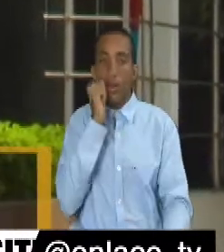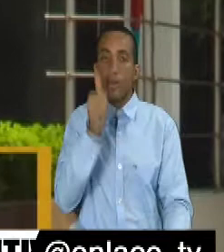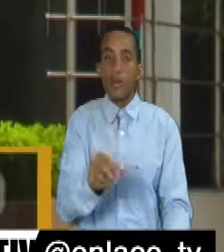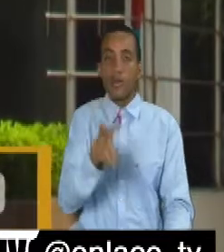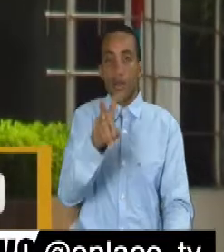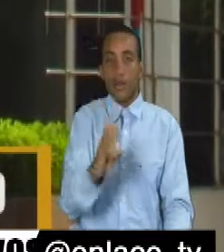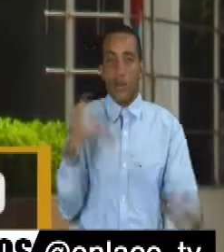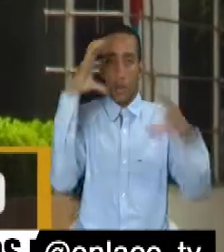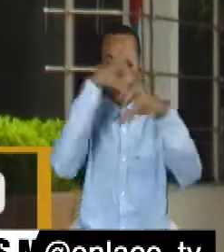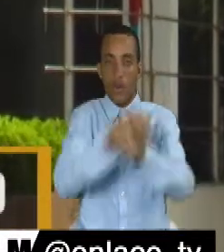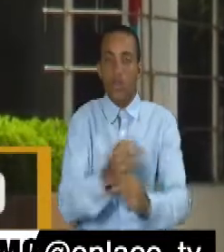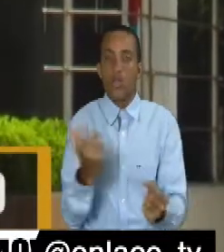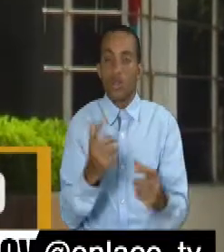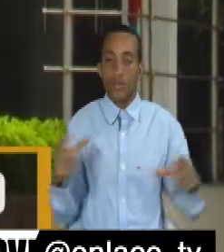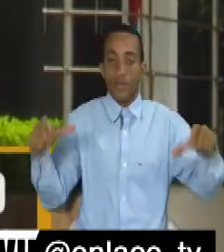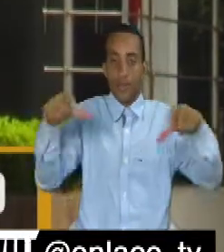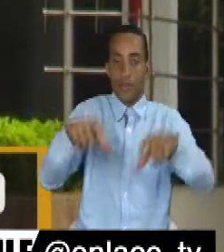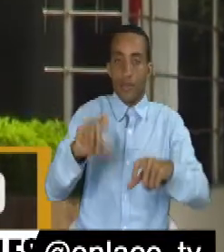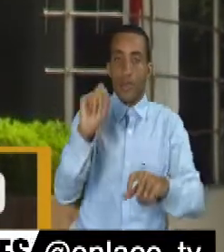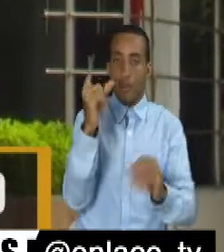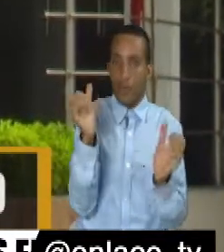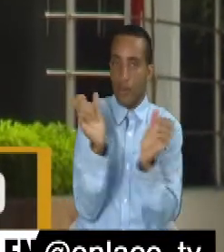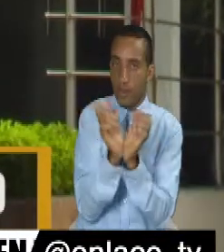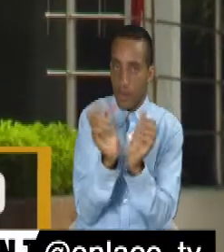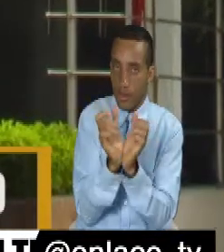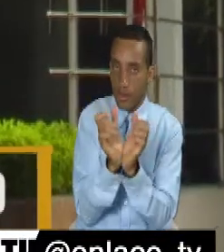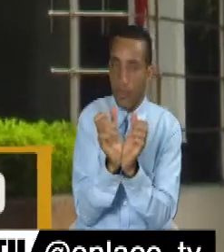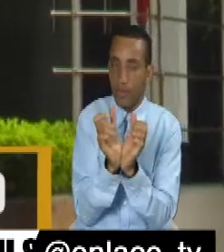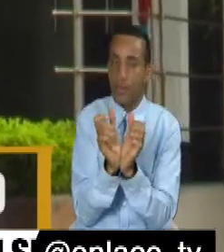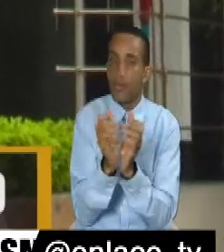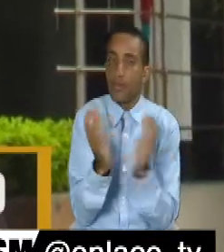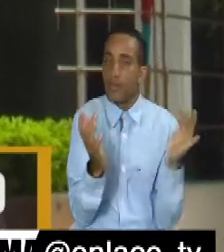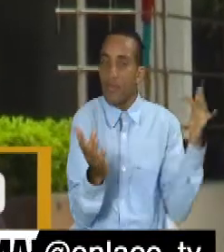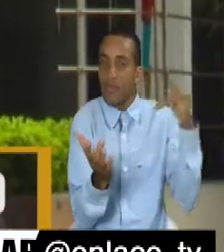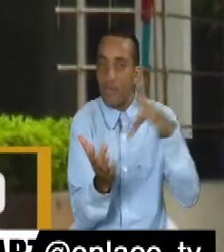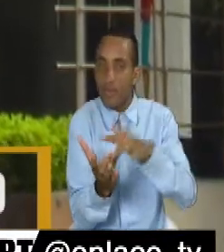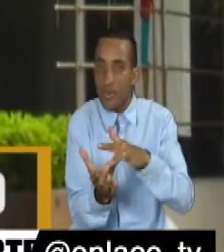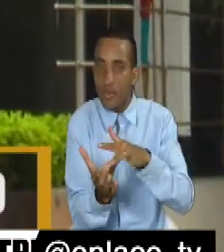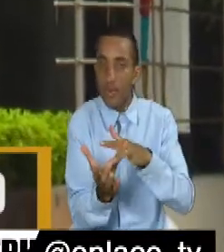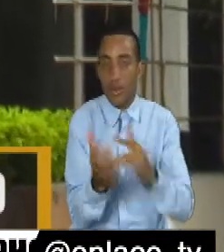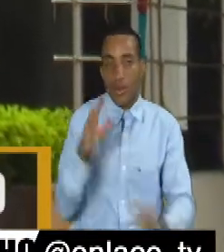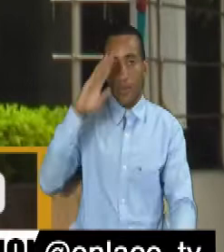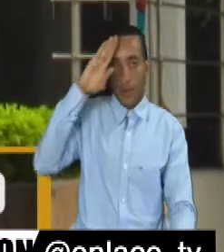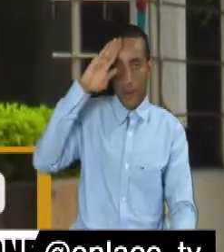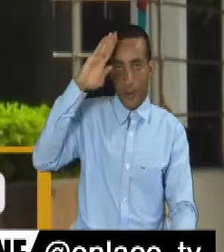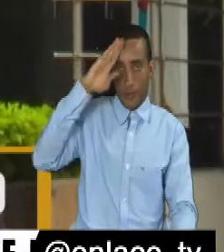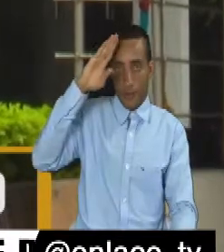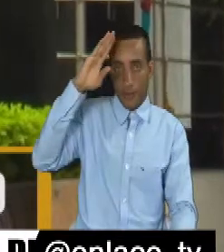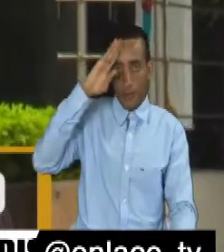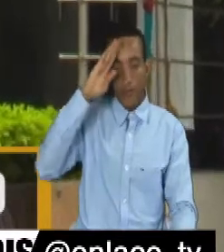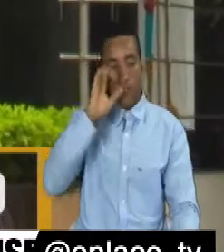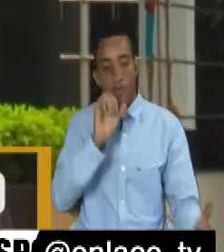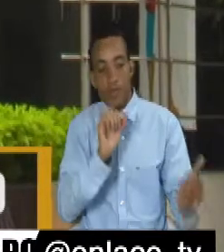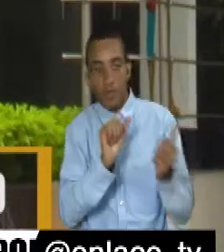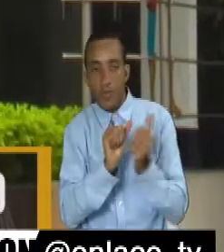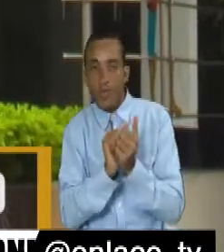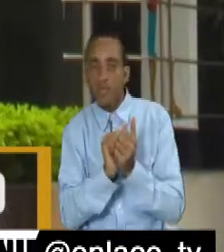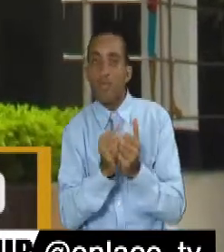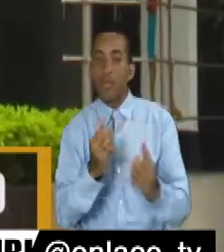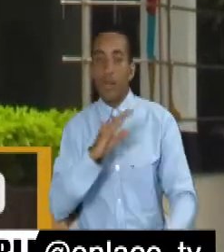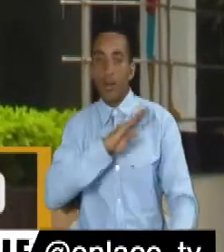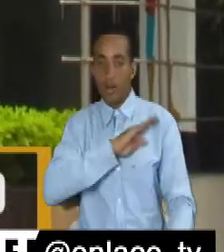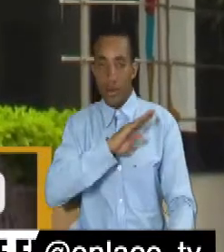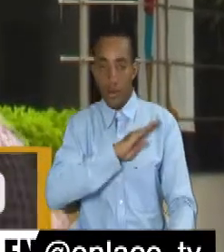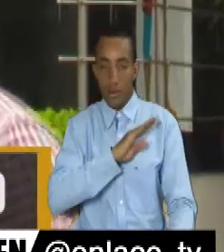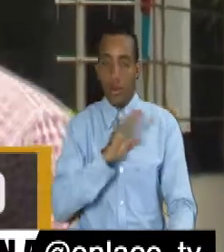noche en la Polideportiva del Primero de Mayo. Vamos a tener el acompañamiento de la Policía Nacional, del señor alcalde Darío Echeverri, para la